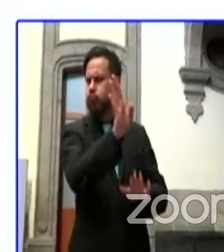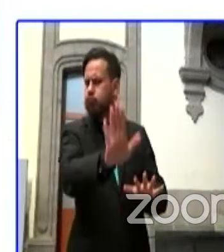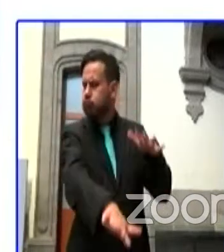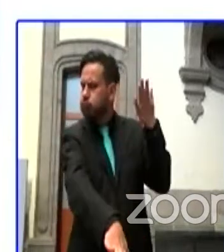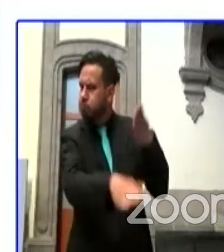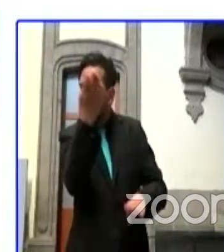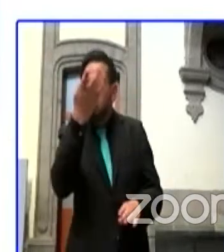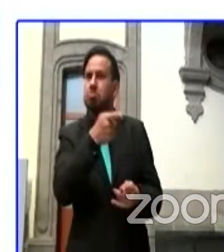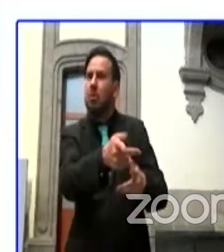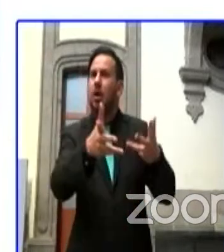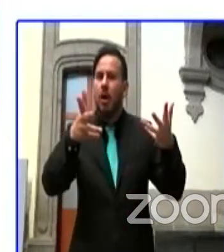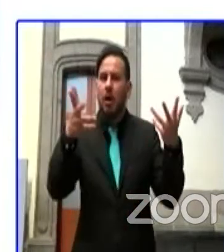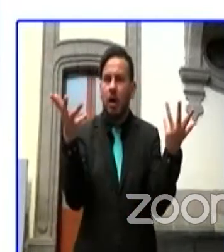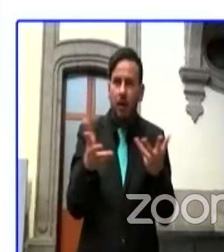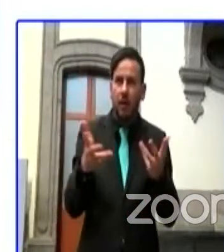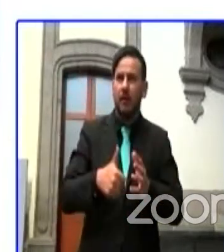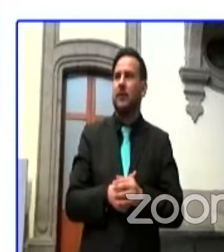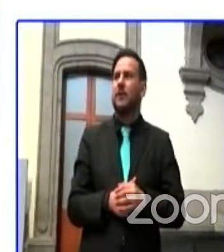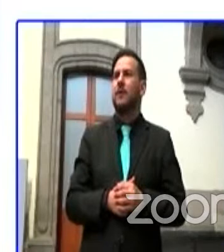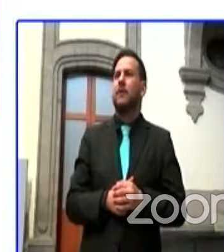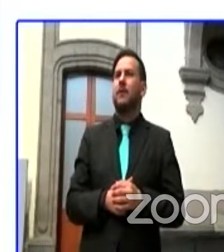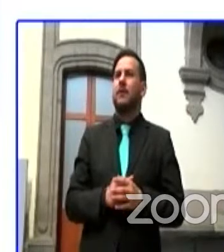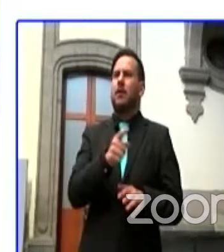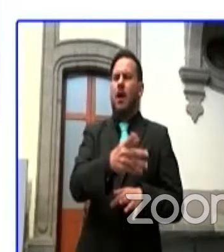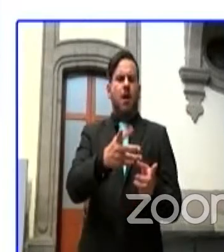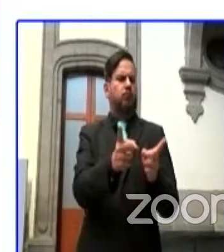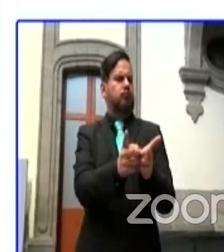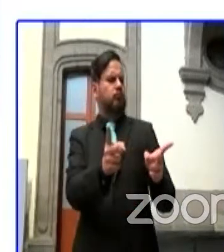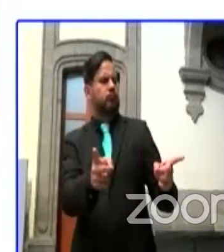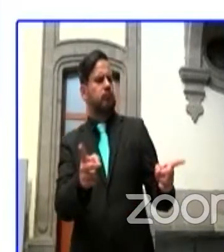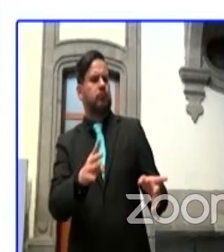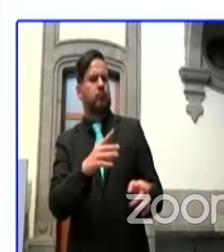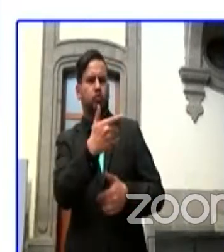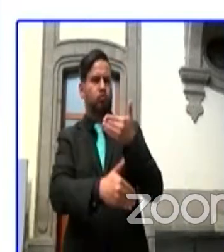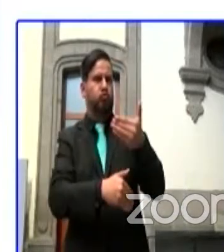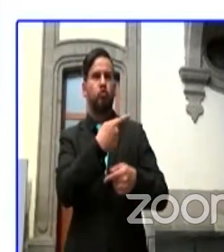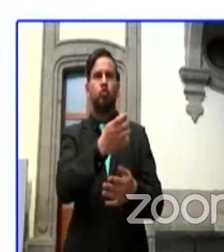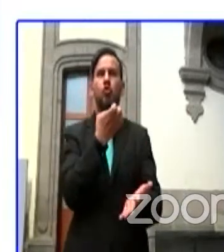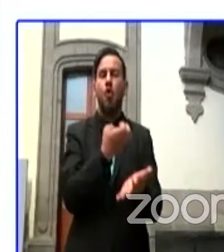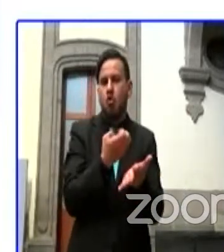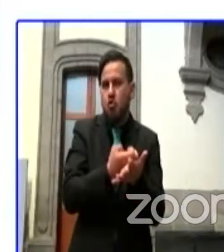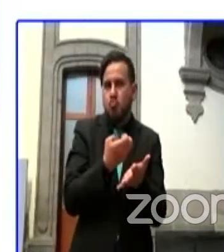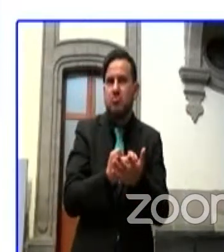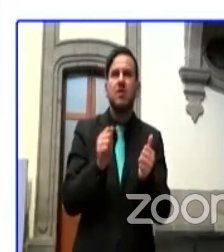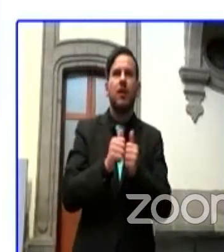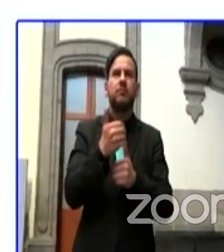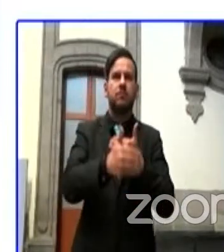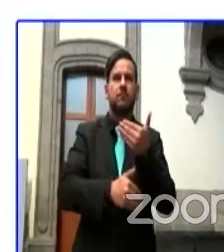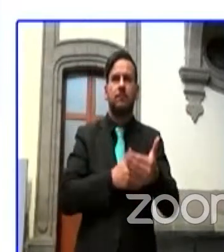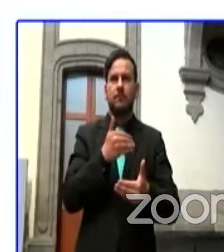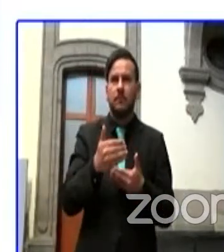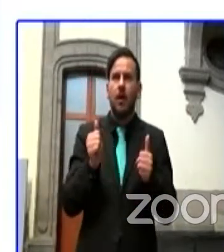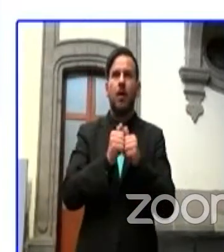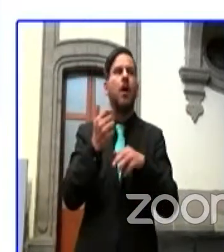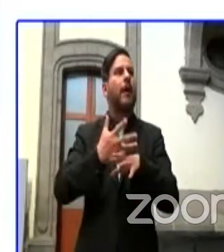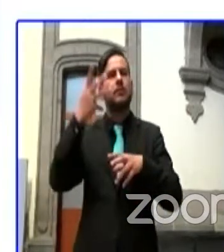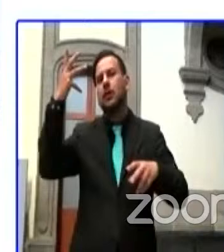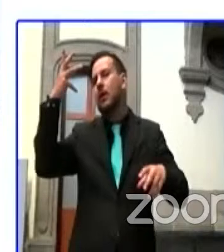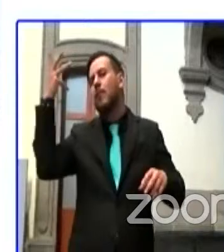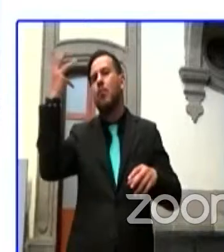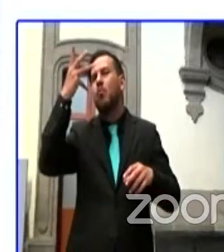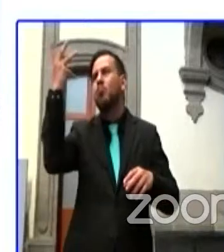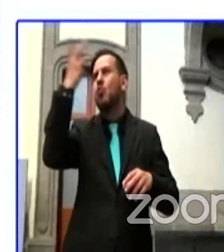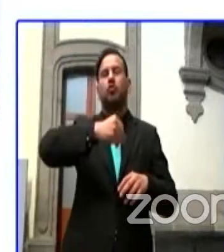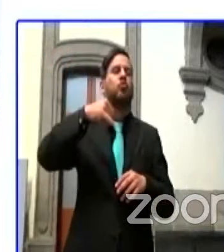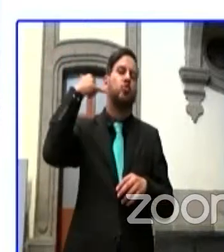ellos los que desarrollen, ¿no?, la economía, que sean parte de lo hermoso que es Yucatán.